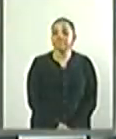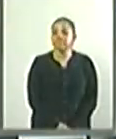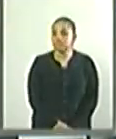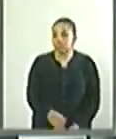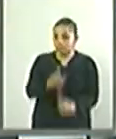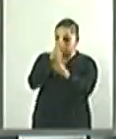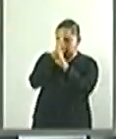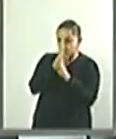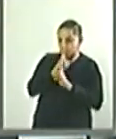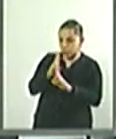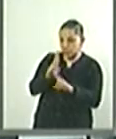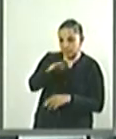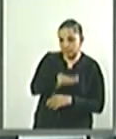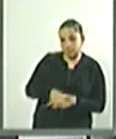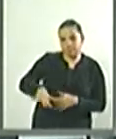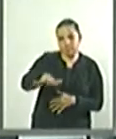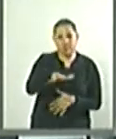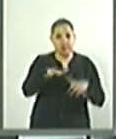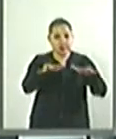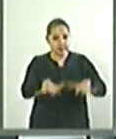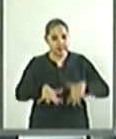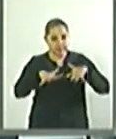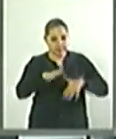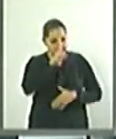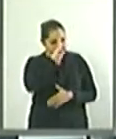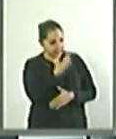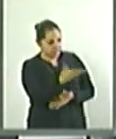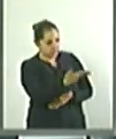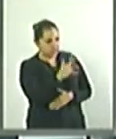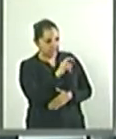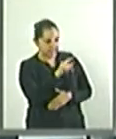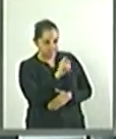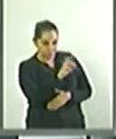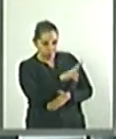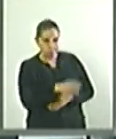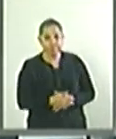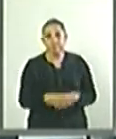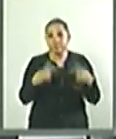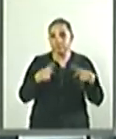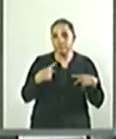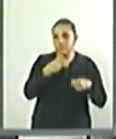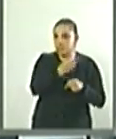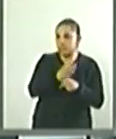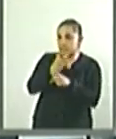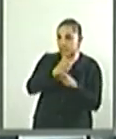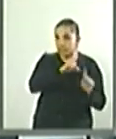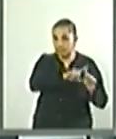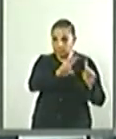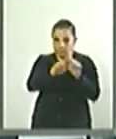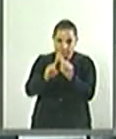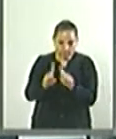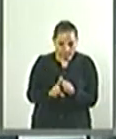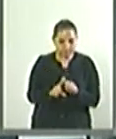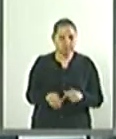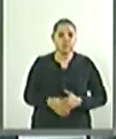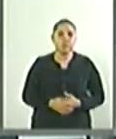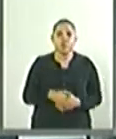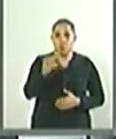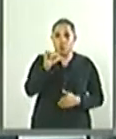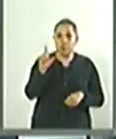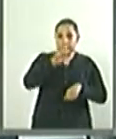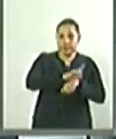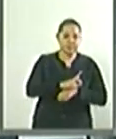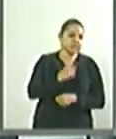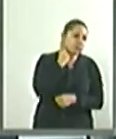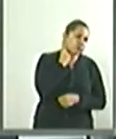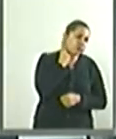Honorable Asamblea, señor rector, distinguidos invitados. En este día el Congreso de la Unión, a través